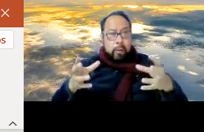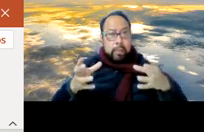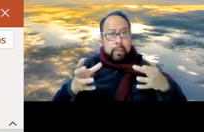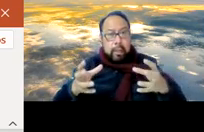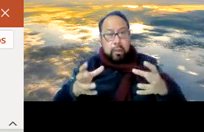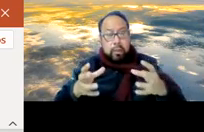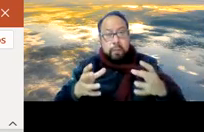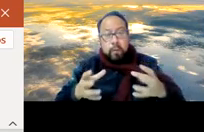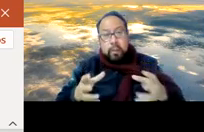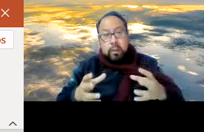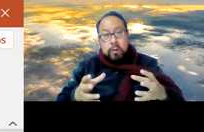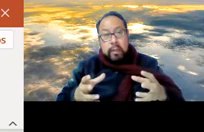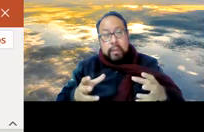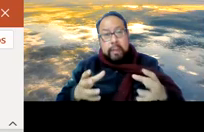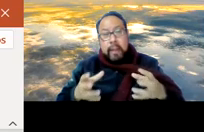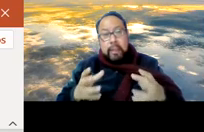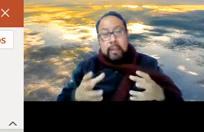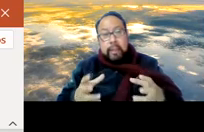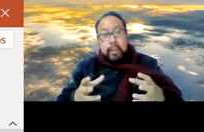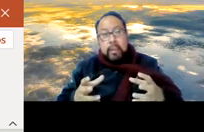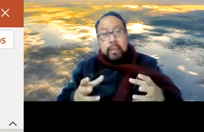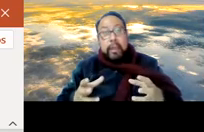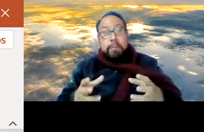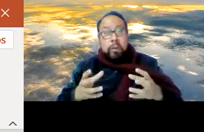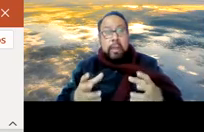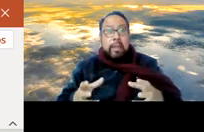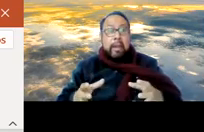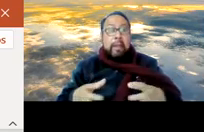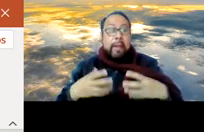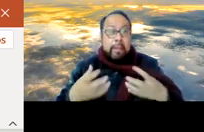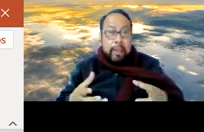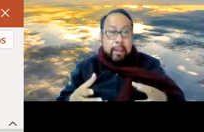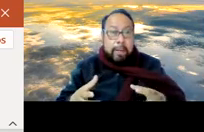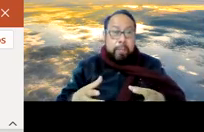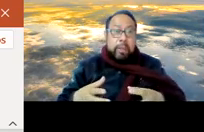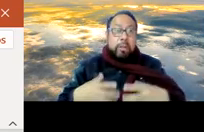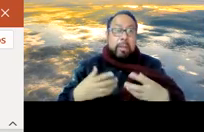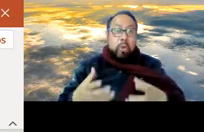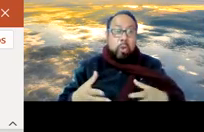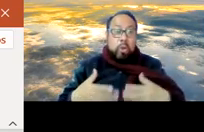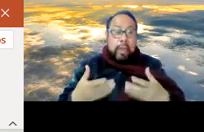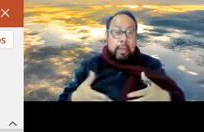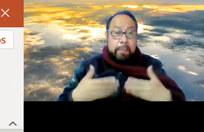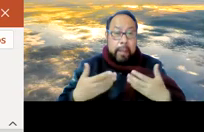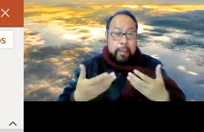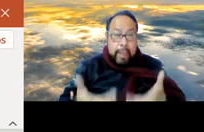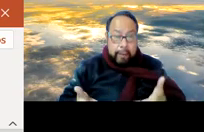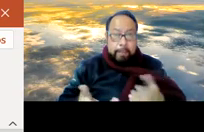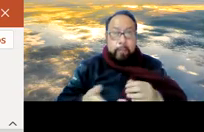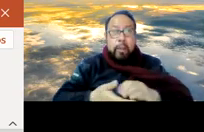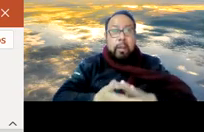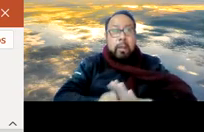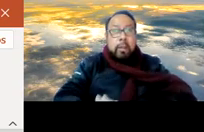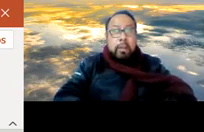a ver la concentración de información y validez que tiene y la importancia y relevancia de los estudios que ahí se